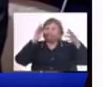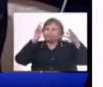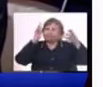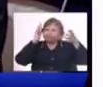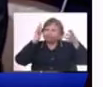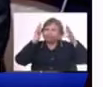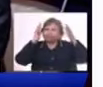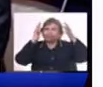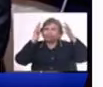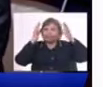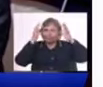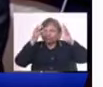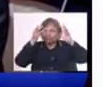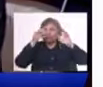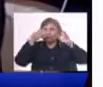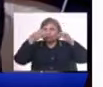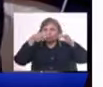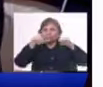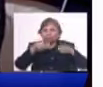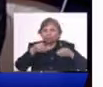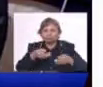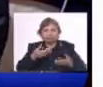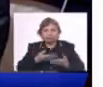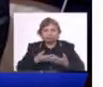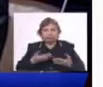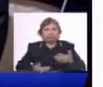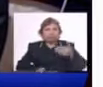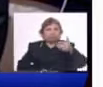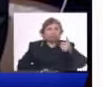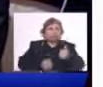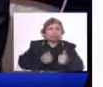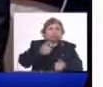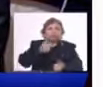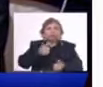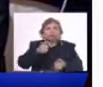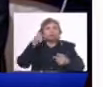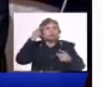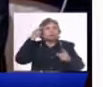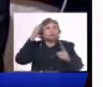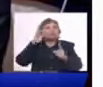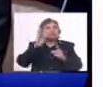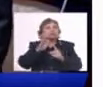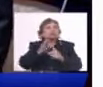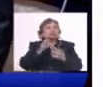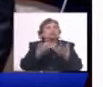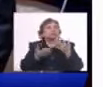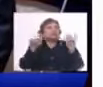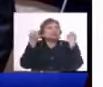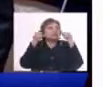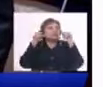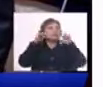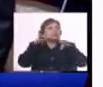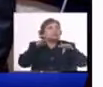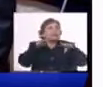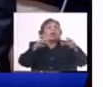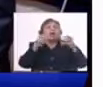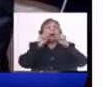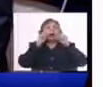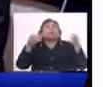el escenario de finalmente cuál es la finalidad de algunas protestas o